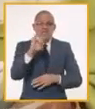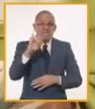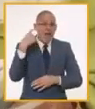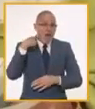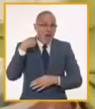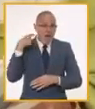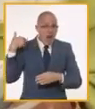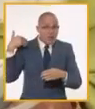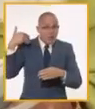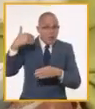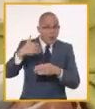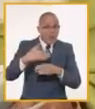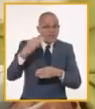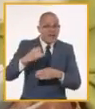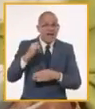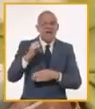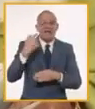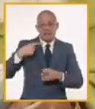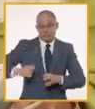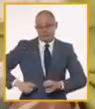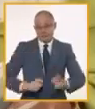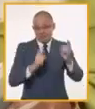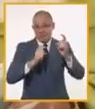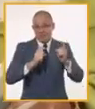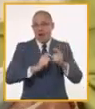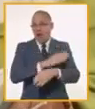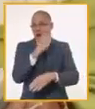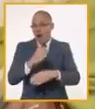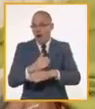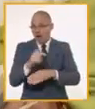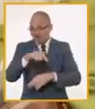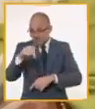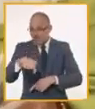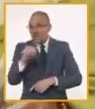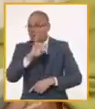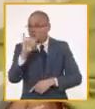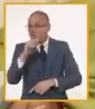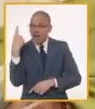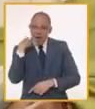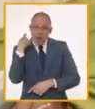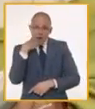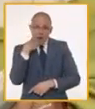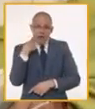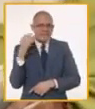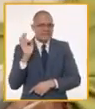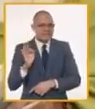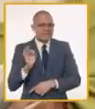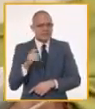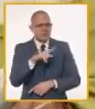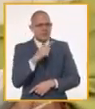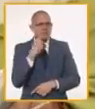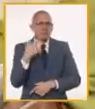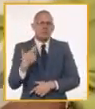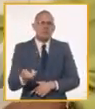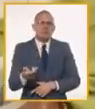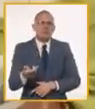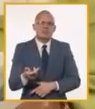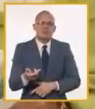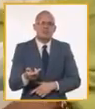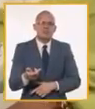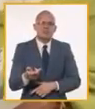cumplir la revolución, el 1 de enero, y desde mucho antes ya con el